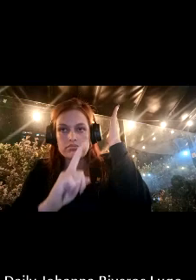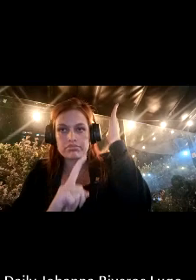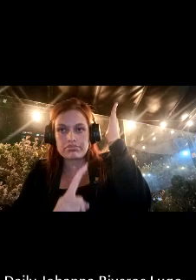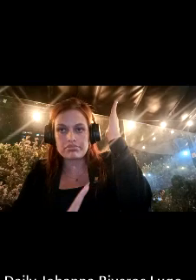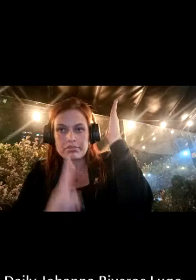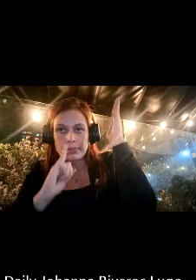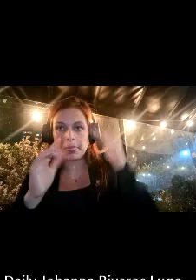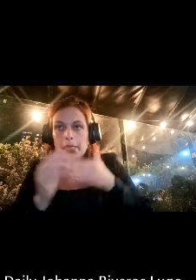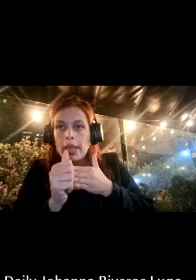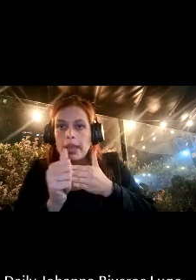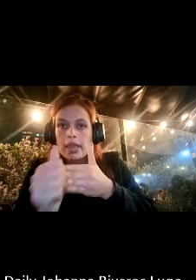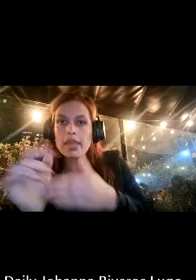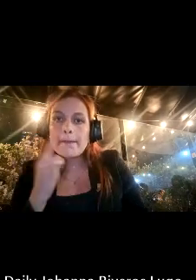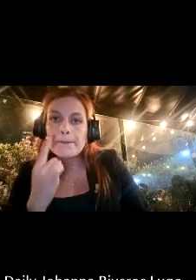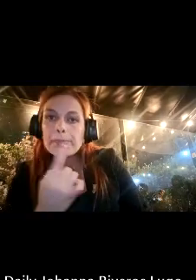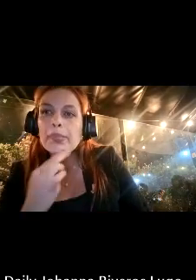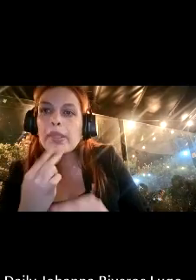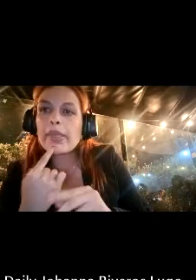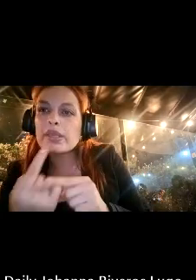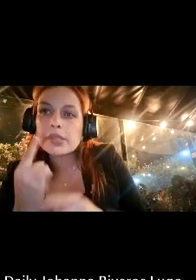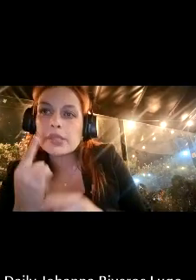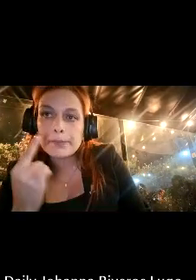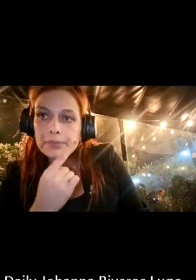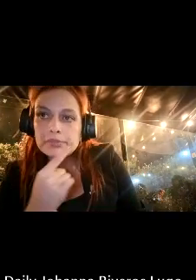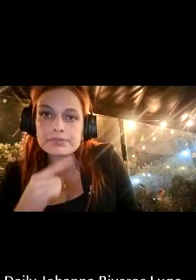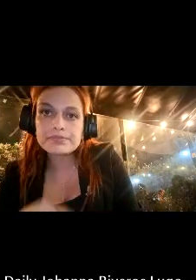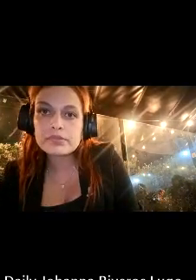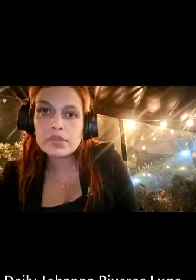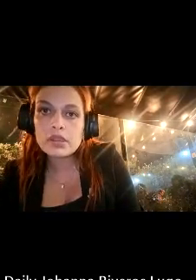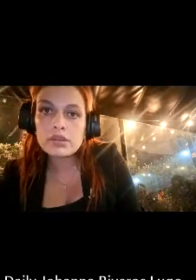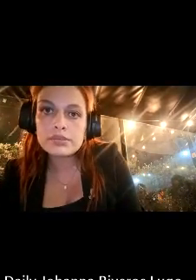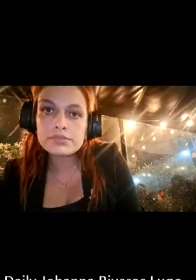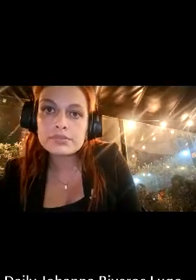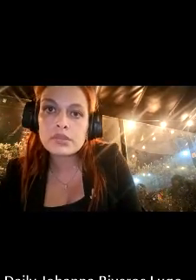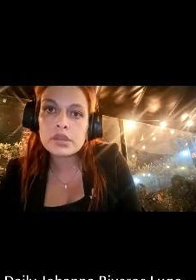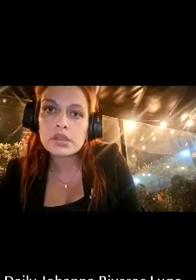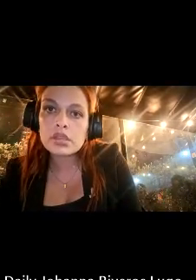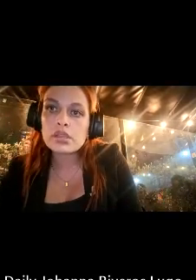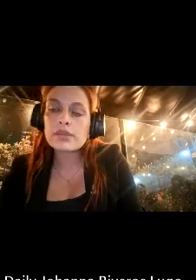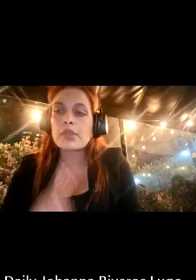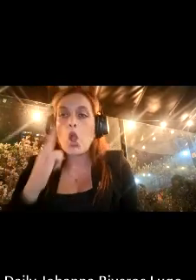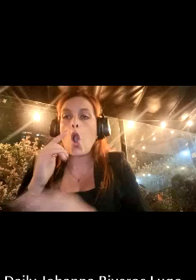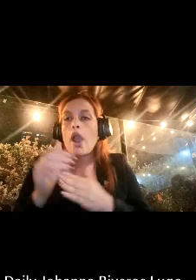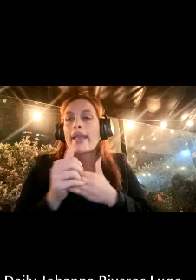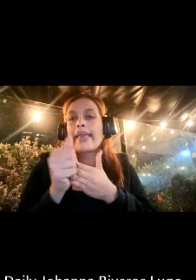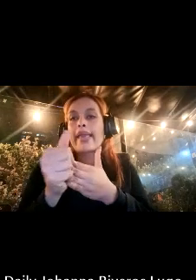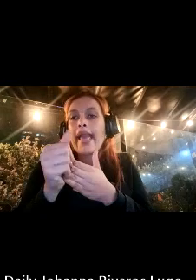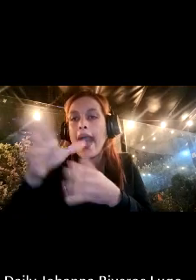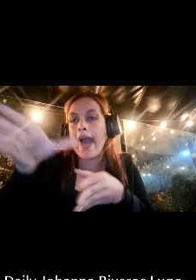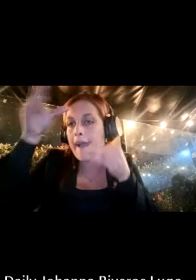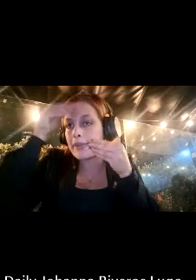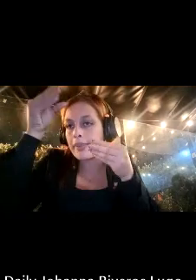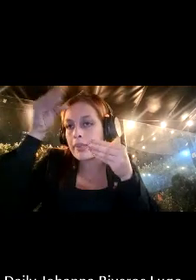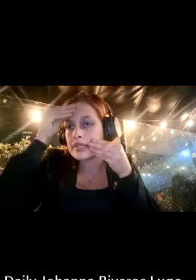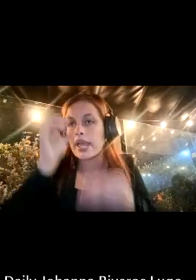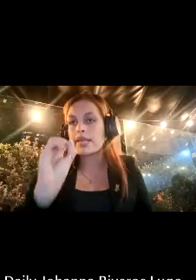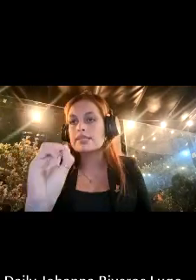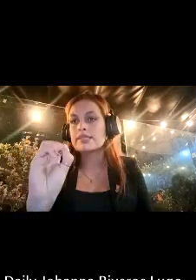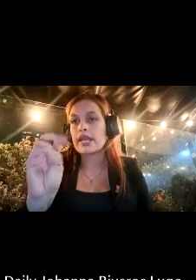actividad. Entonces la guía es la guía de aprendizaje 7, ¿cierto? Damos clic,